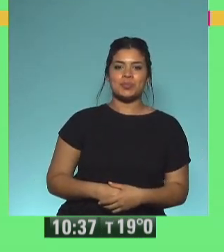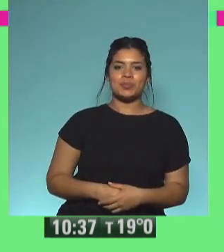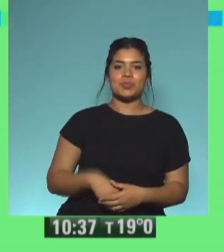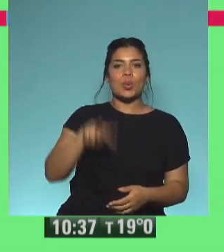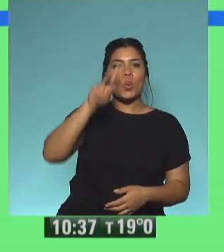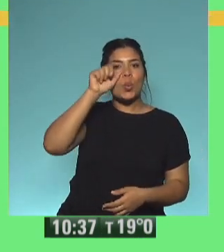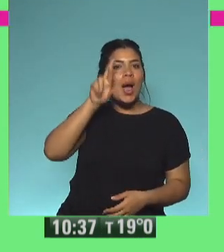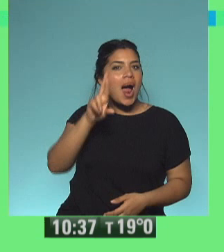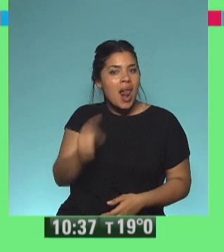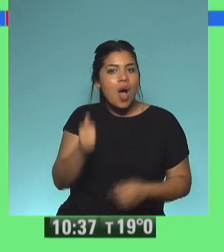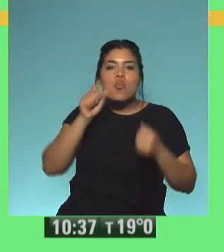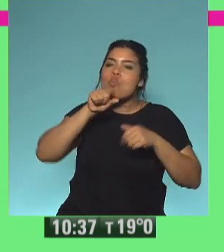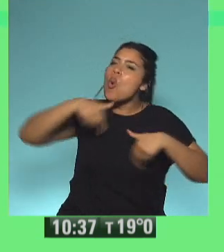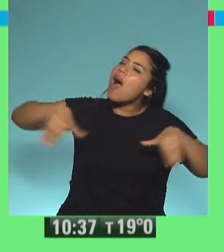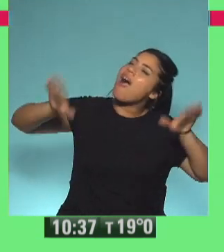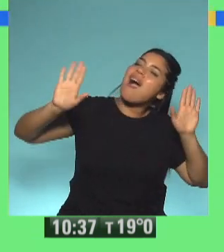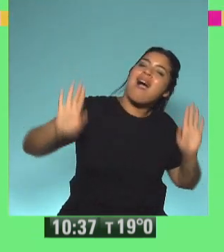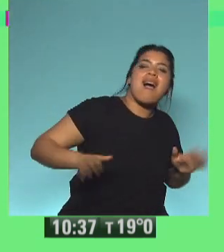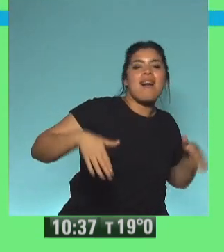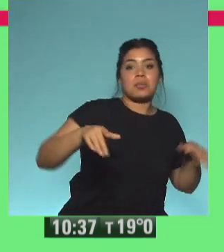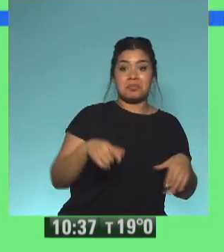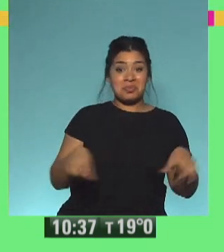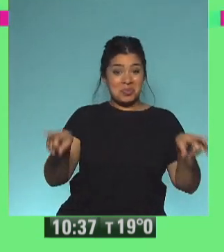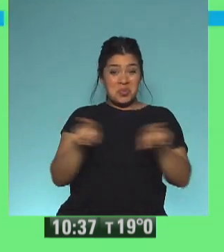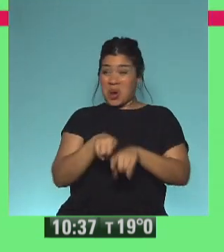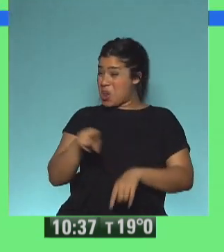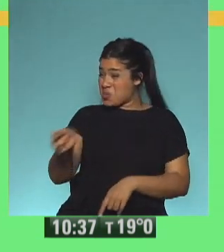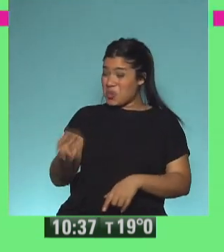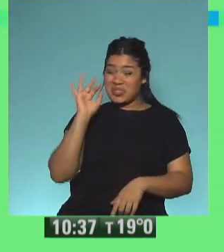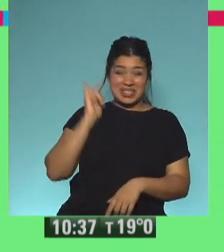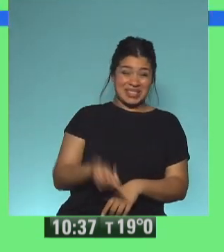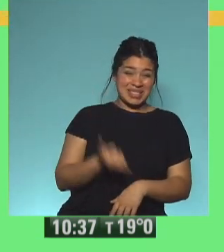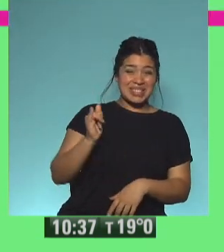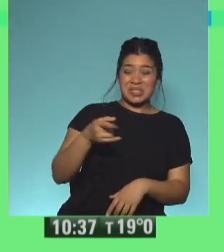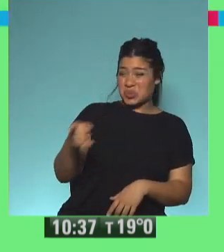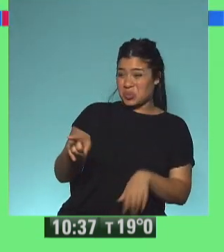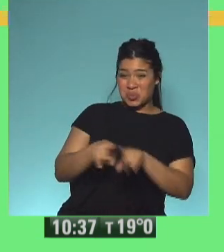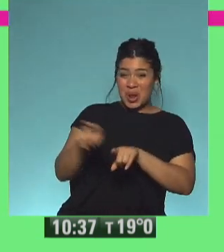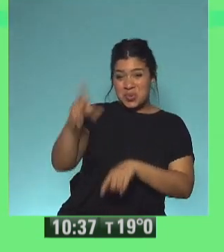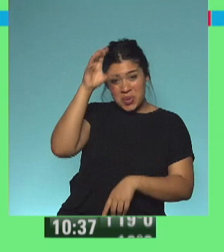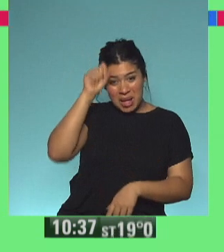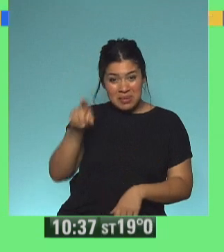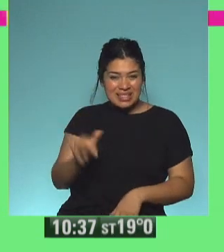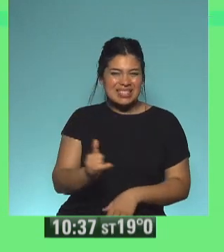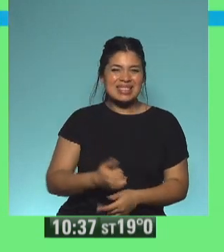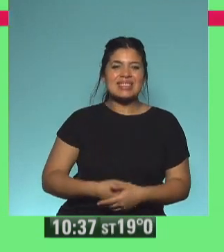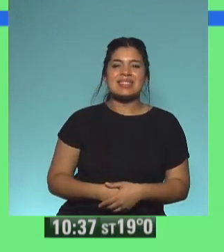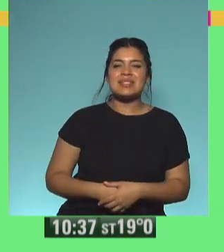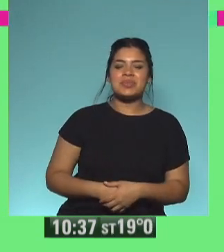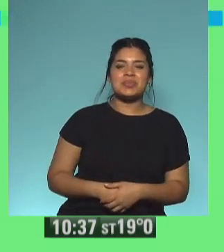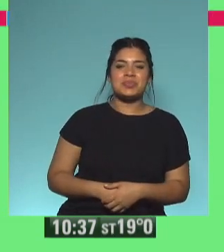Vera volando. Muy bien. Vuela igual que vos. Vera fue al curso con vos. Claro que la veías sí. ahí. En el curso de aprender a volar.